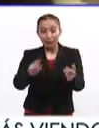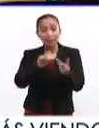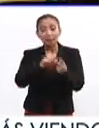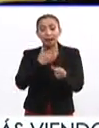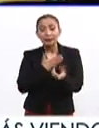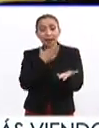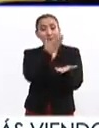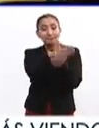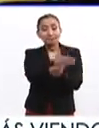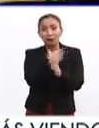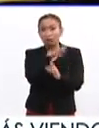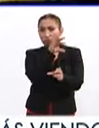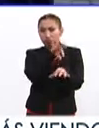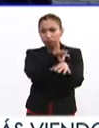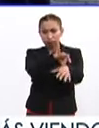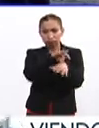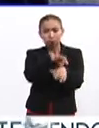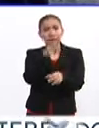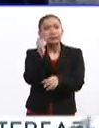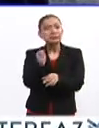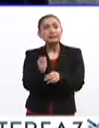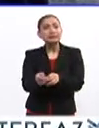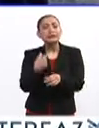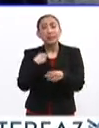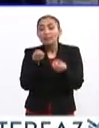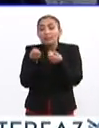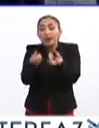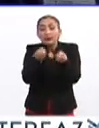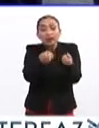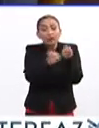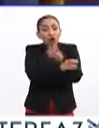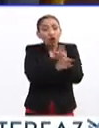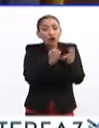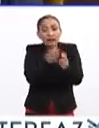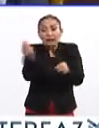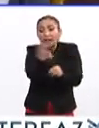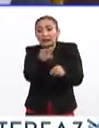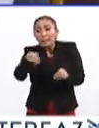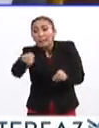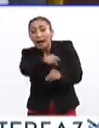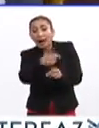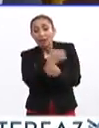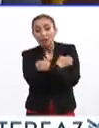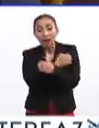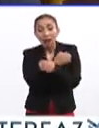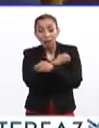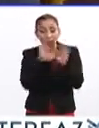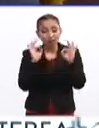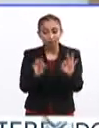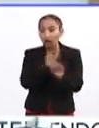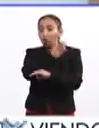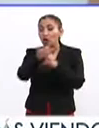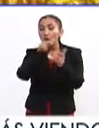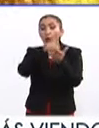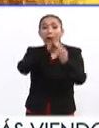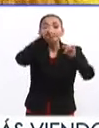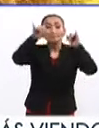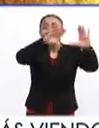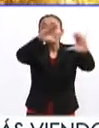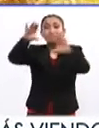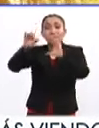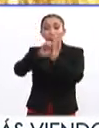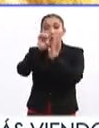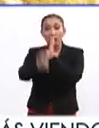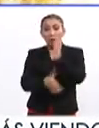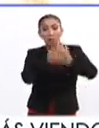la accesibilidad material. Esto significa proveer de las herramientas necesarias para que la educación llegue a todas partes, como puede